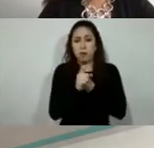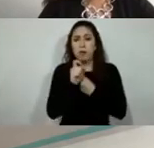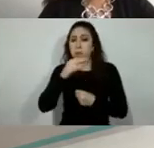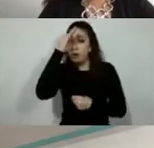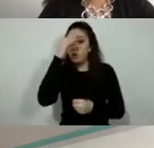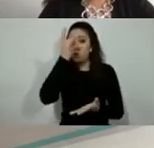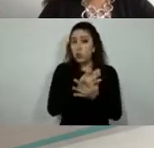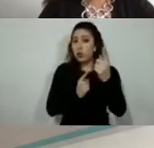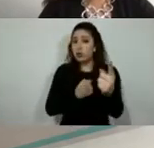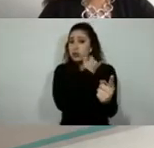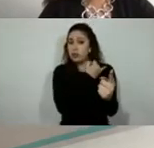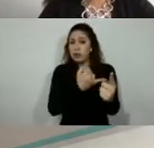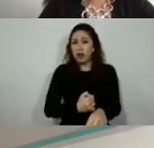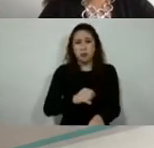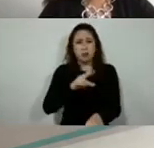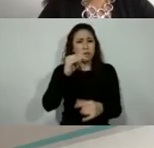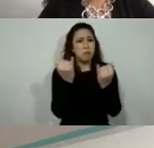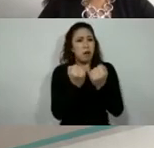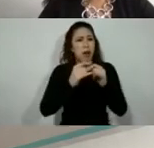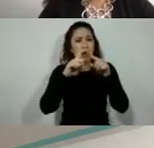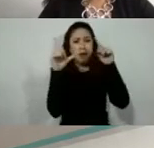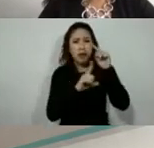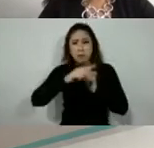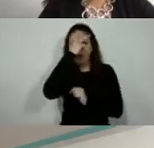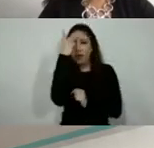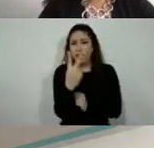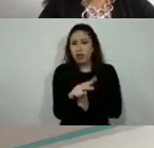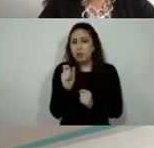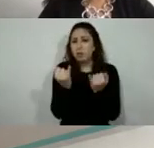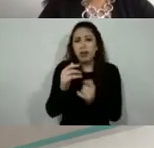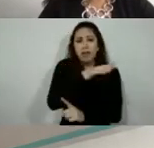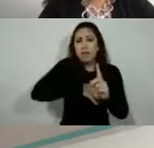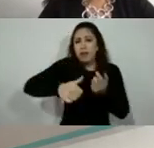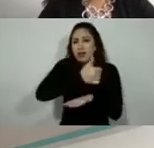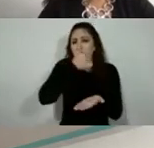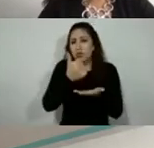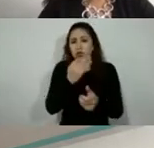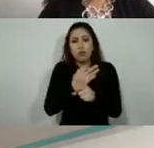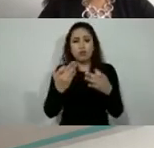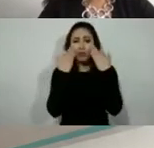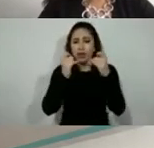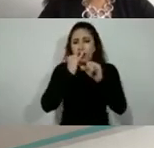de inseguridad y que tenemos que ir trabajando, pero vámonos con datos reales, ¿no?